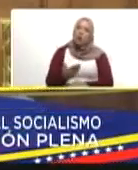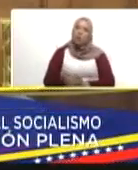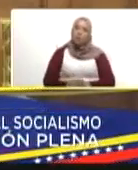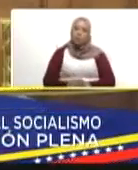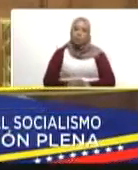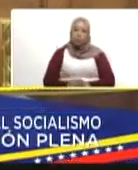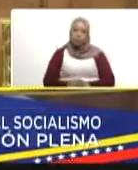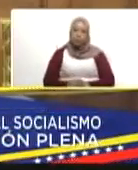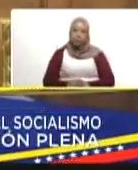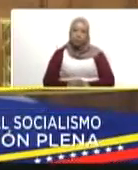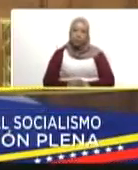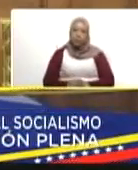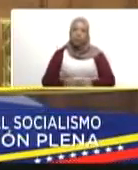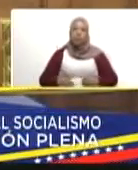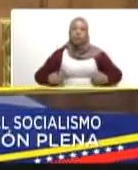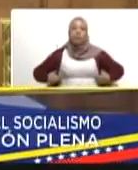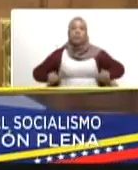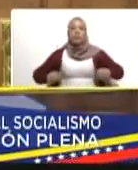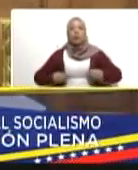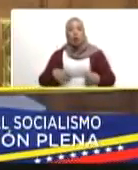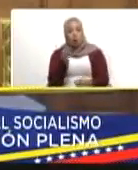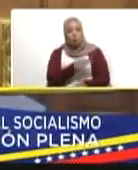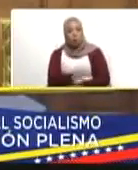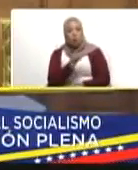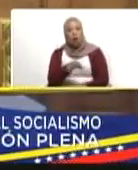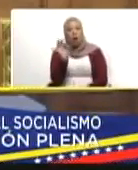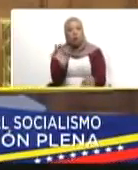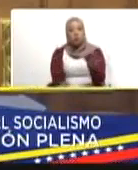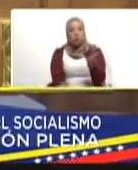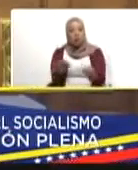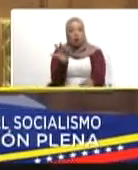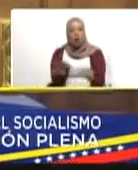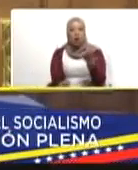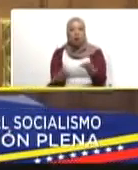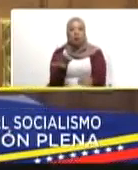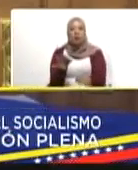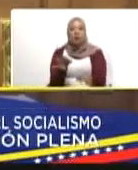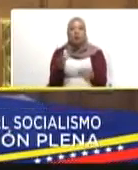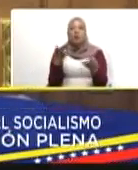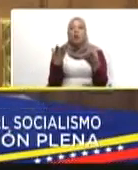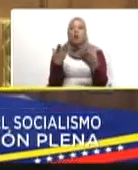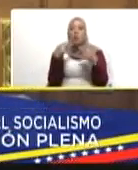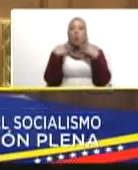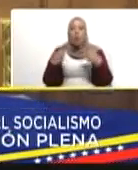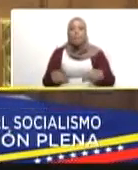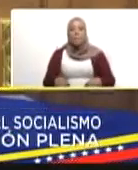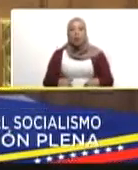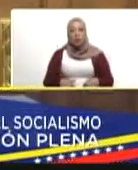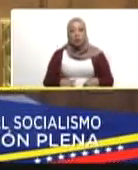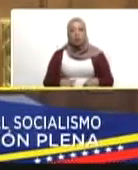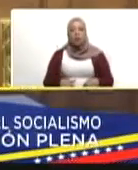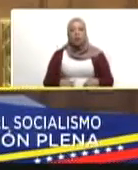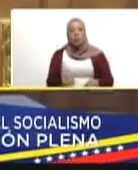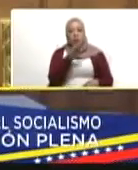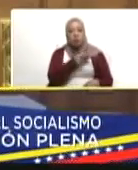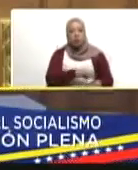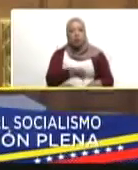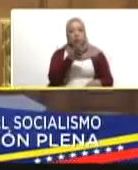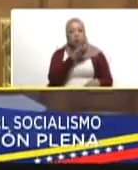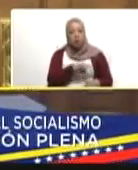desarrollar en la conquista de una sociedad justa muy humana y